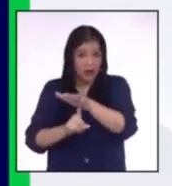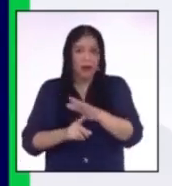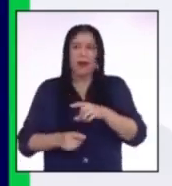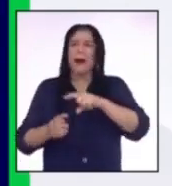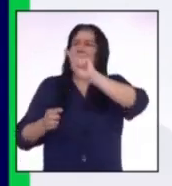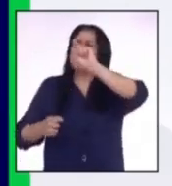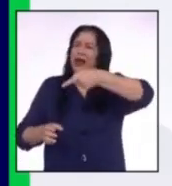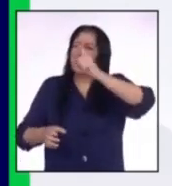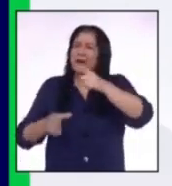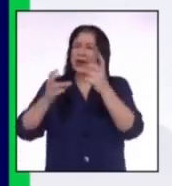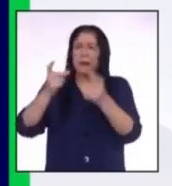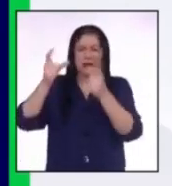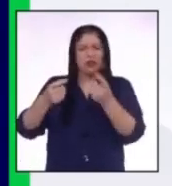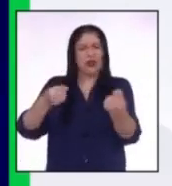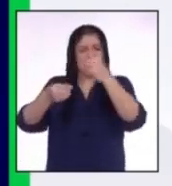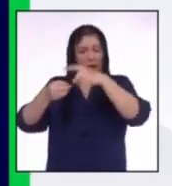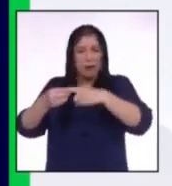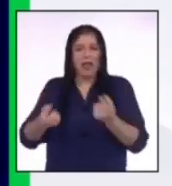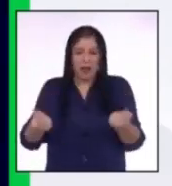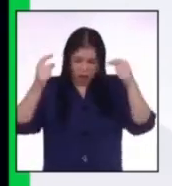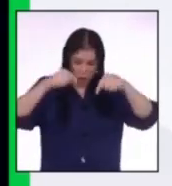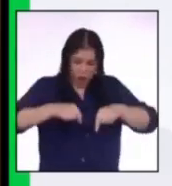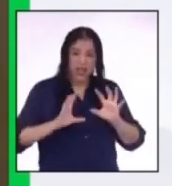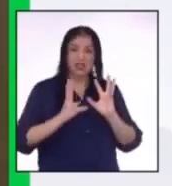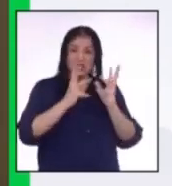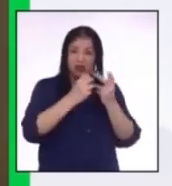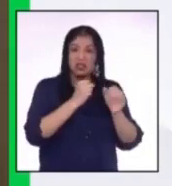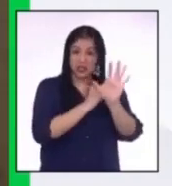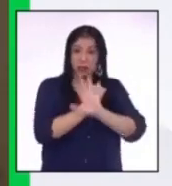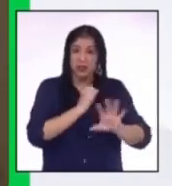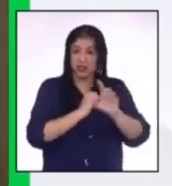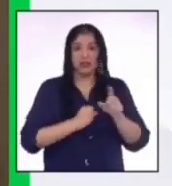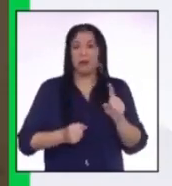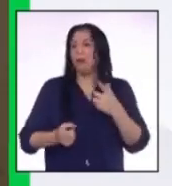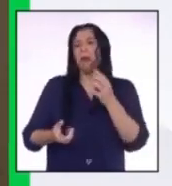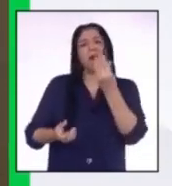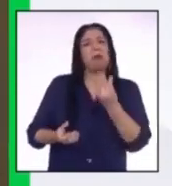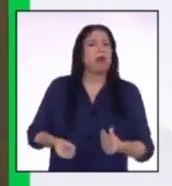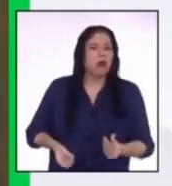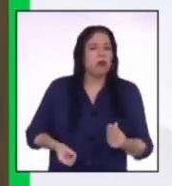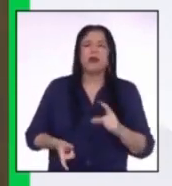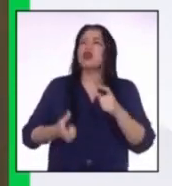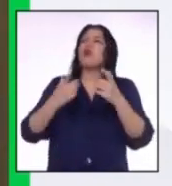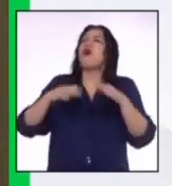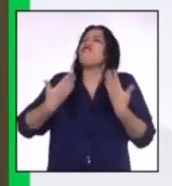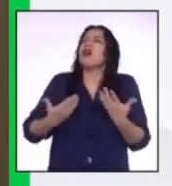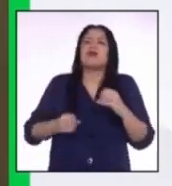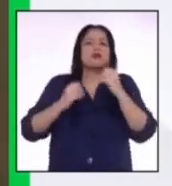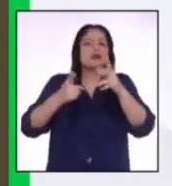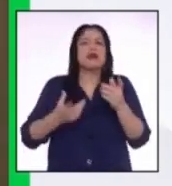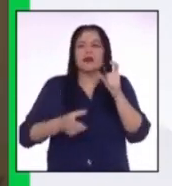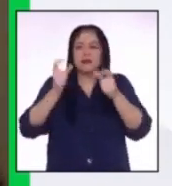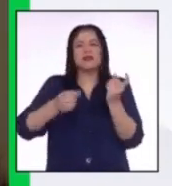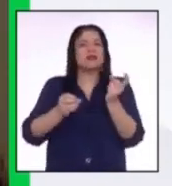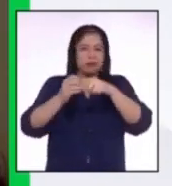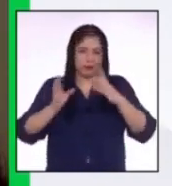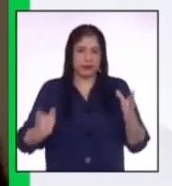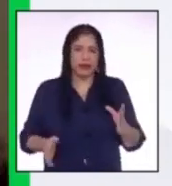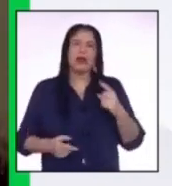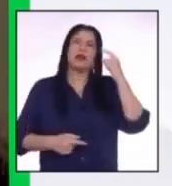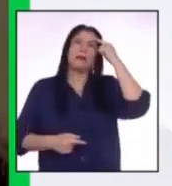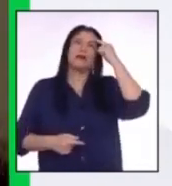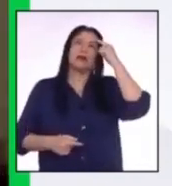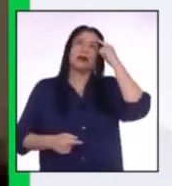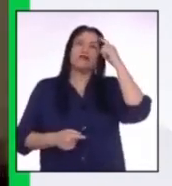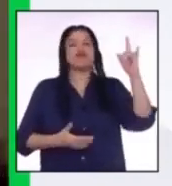que en perú que somos un país megadiverso no habían casi opciones para que una persona que vive en la ciudad si pudiese involucrar en la conservación así que en el 2012